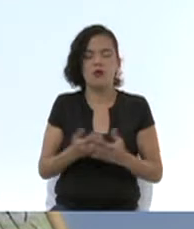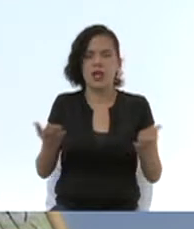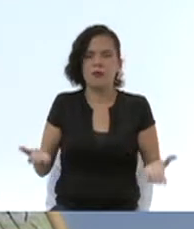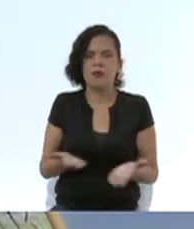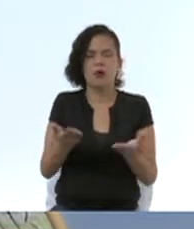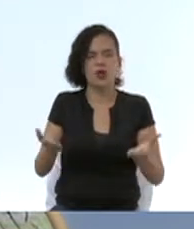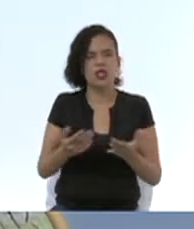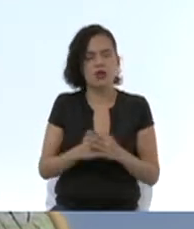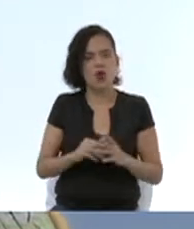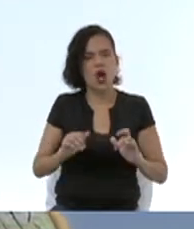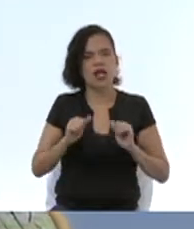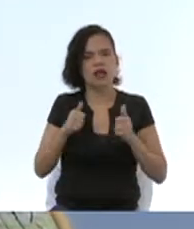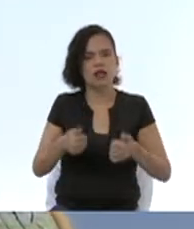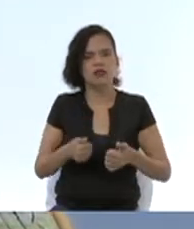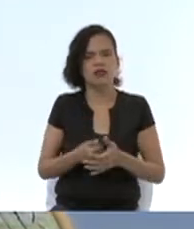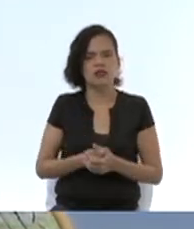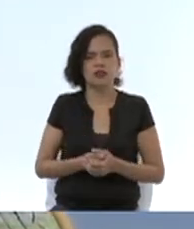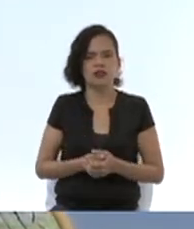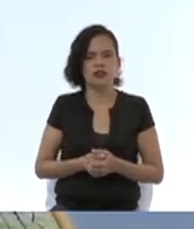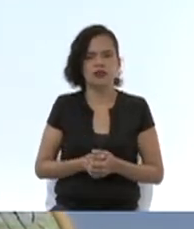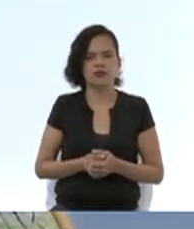motivó a que iniciara